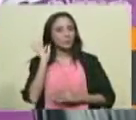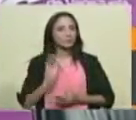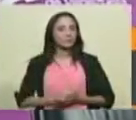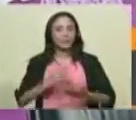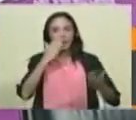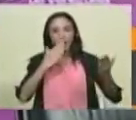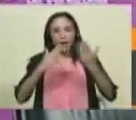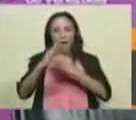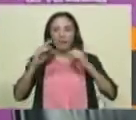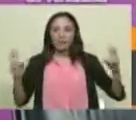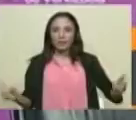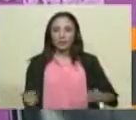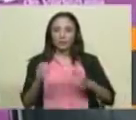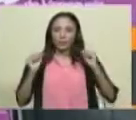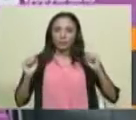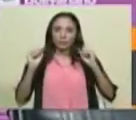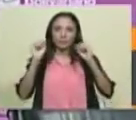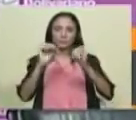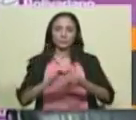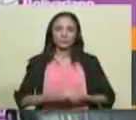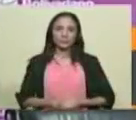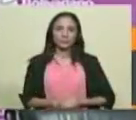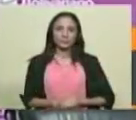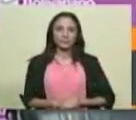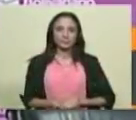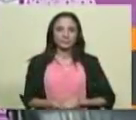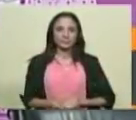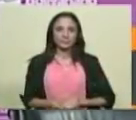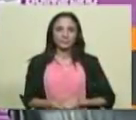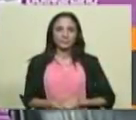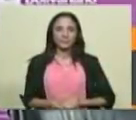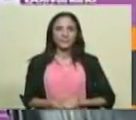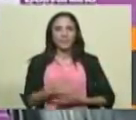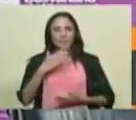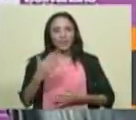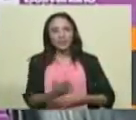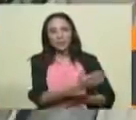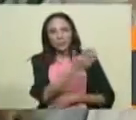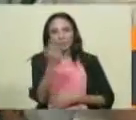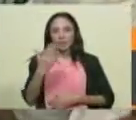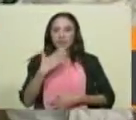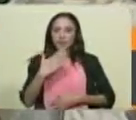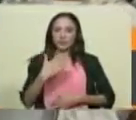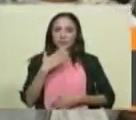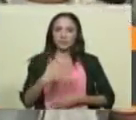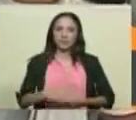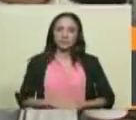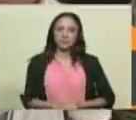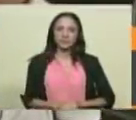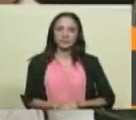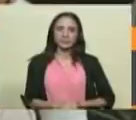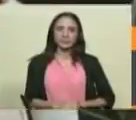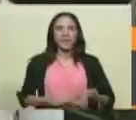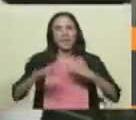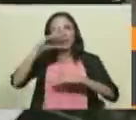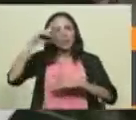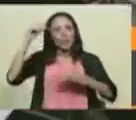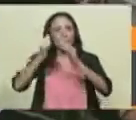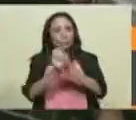¡Hasta la victoria siempre, mujeres! ¡Venceremos! Gracias, gracias, gracias. ¡Que Dios las bendiga,